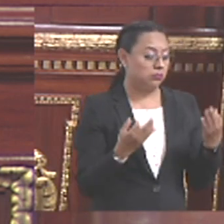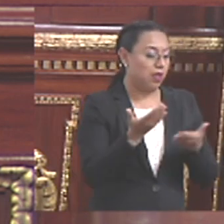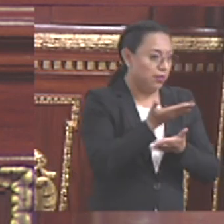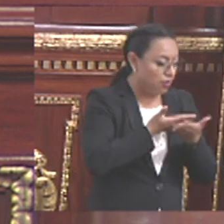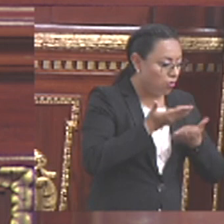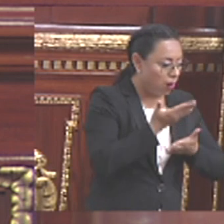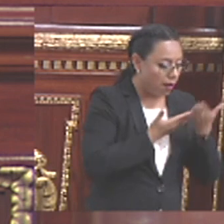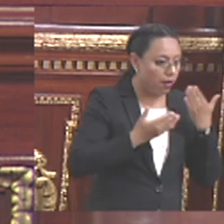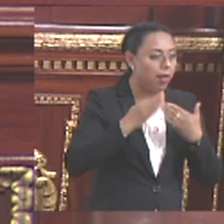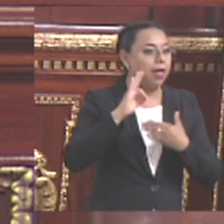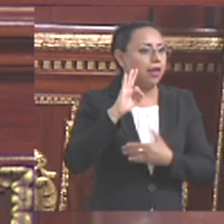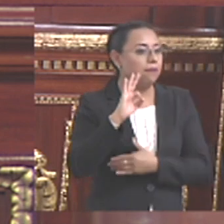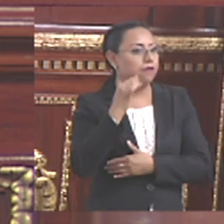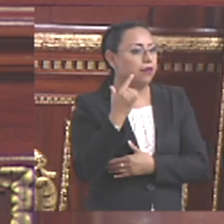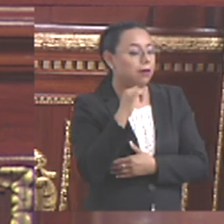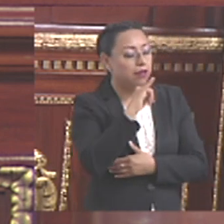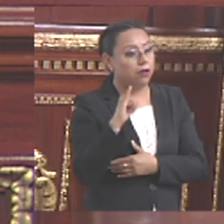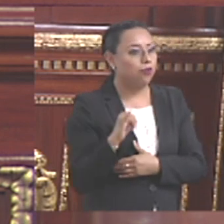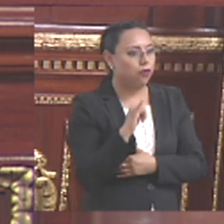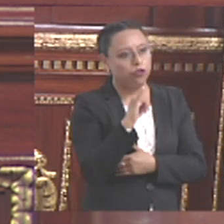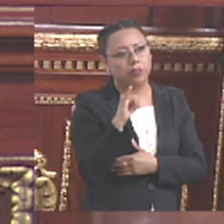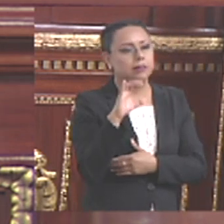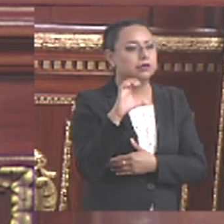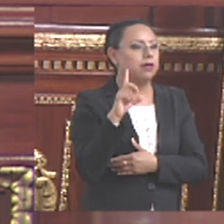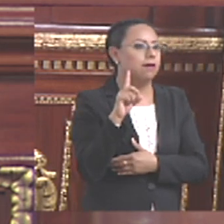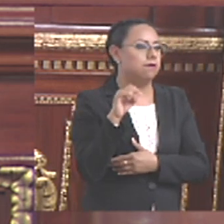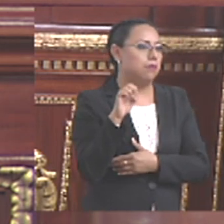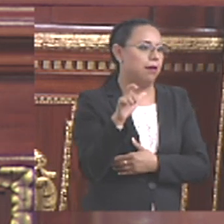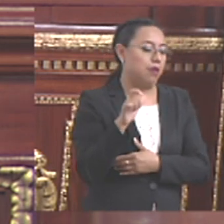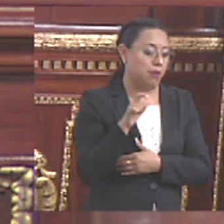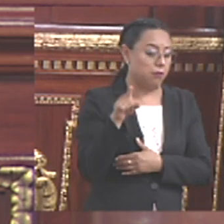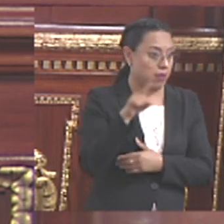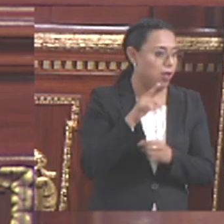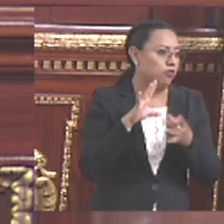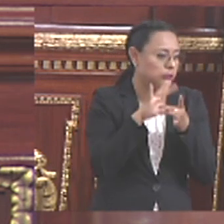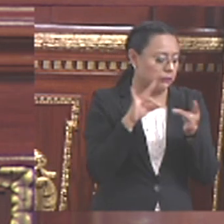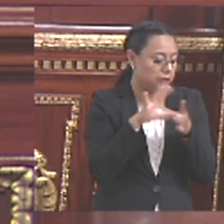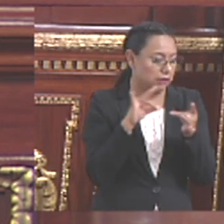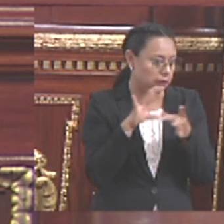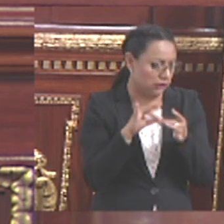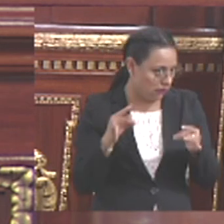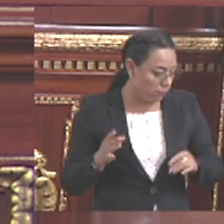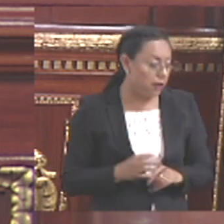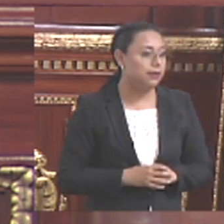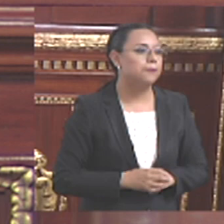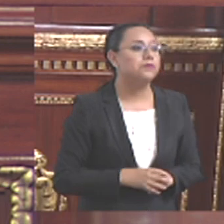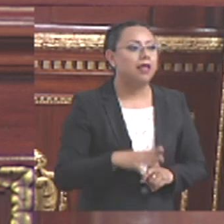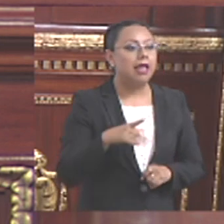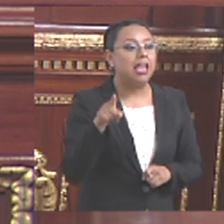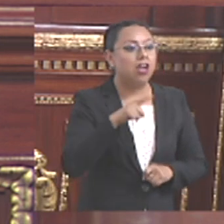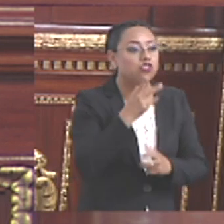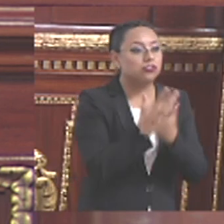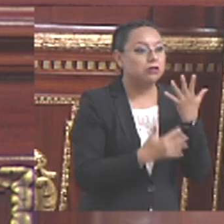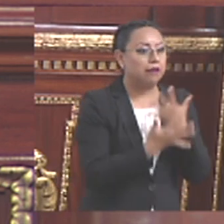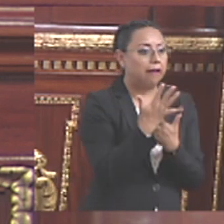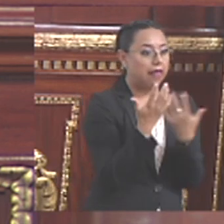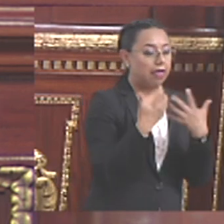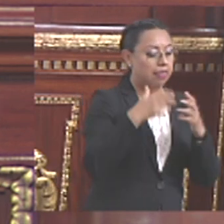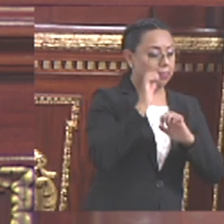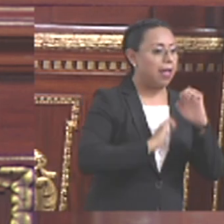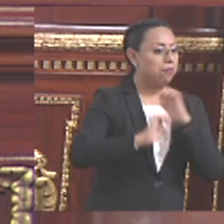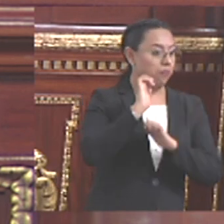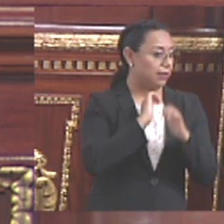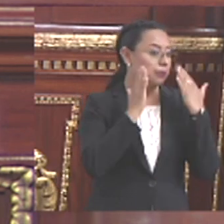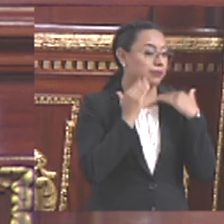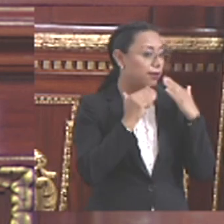México narran cómo mediante empresas fantasmas la entrega de efectivos a estos